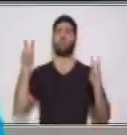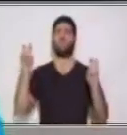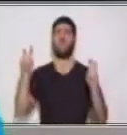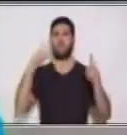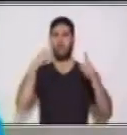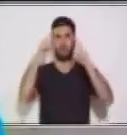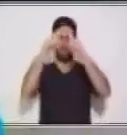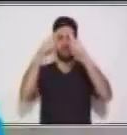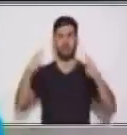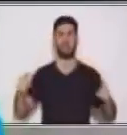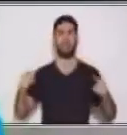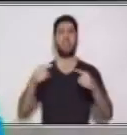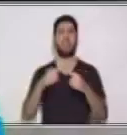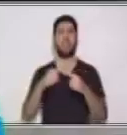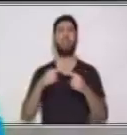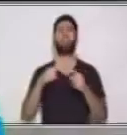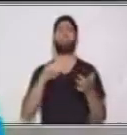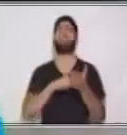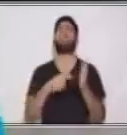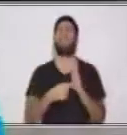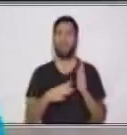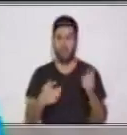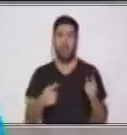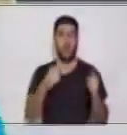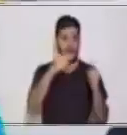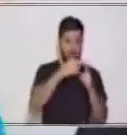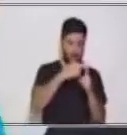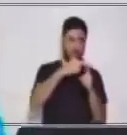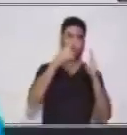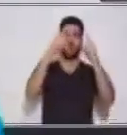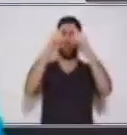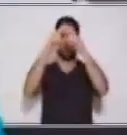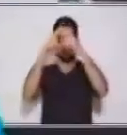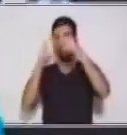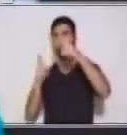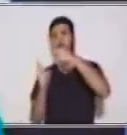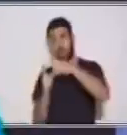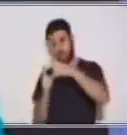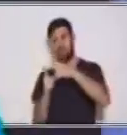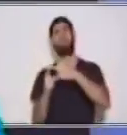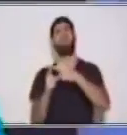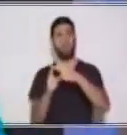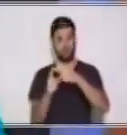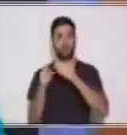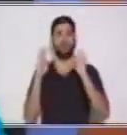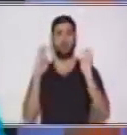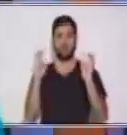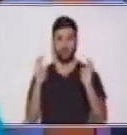tal, siempre pensamos en algo que tiene tres lados. Asocia en tu casa qué